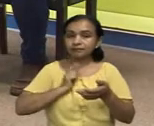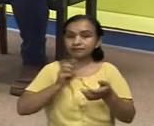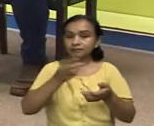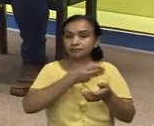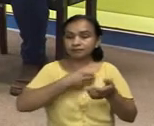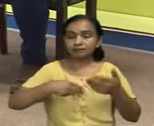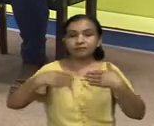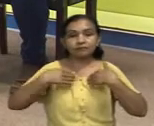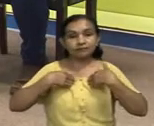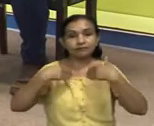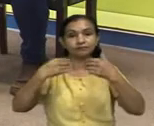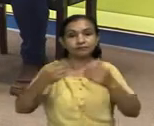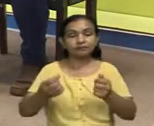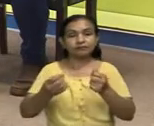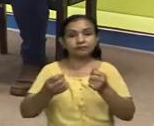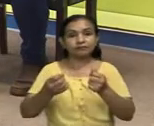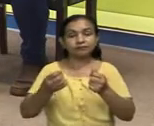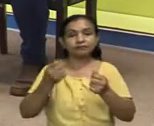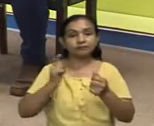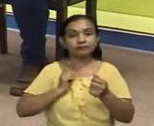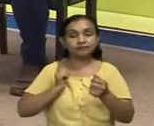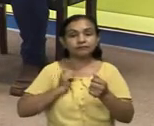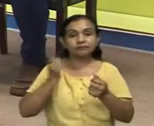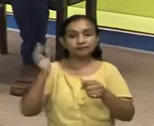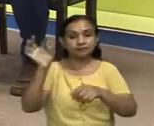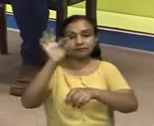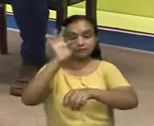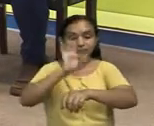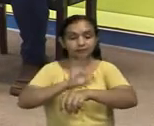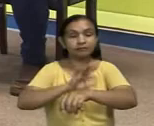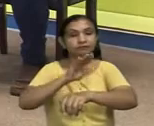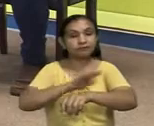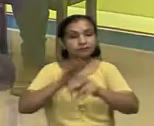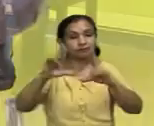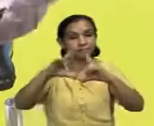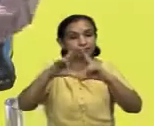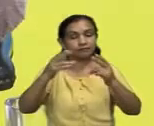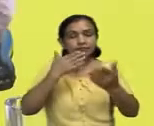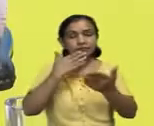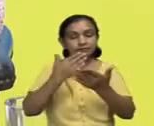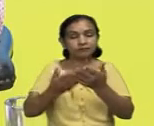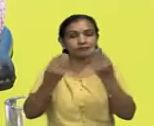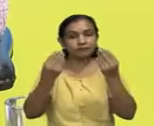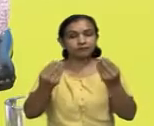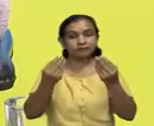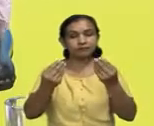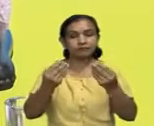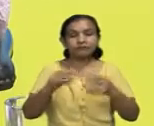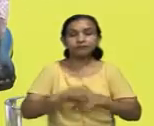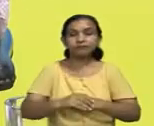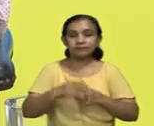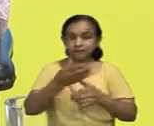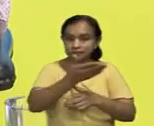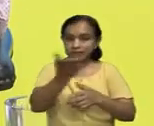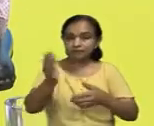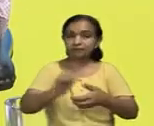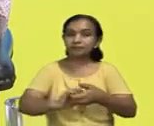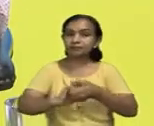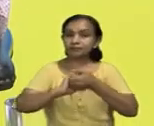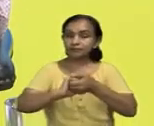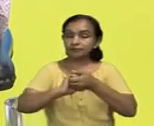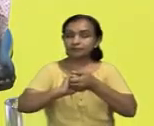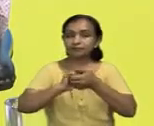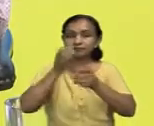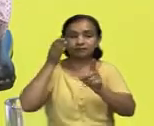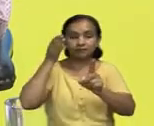de Salud para contrarrestar el dengue en nuestro país. Le agradecemos, doctor. Mucho gusto. Le agradecemos a usted, amigo televidente, de su